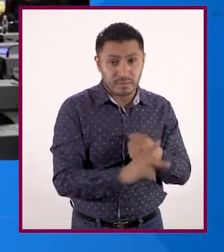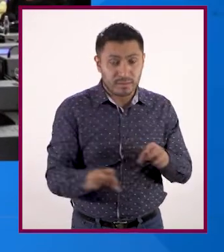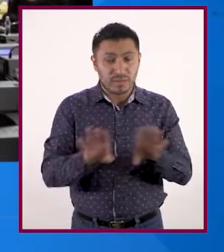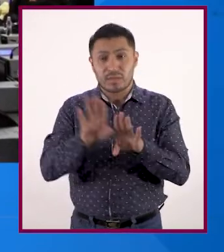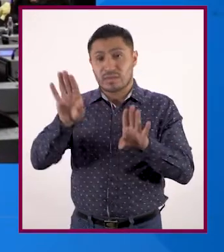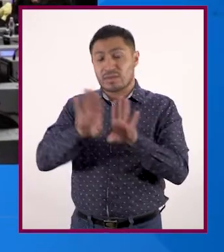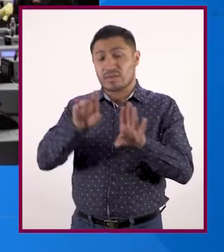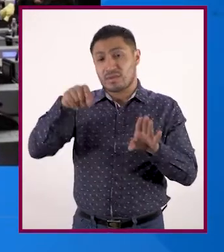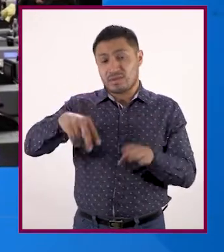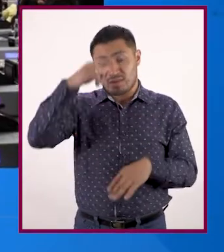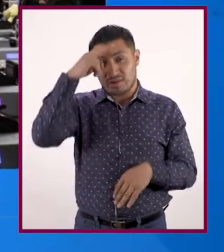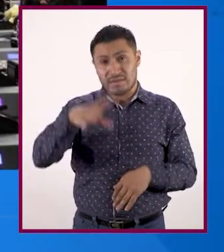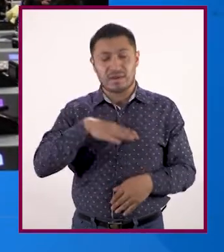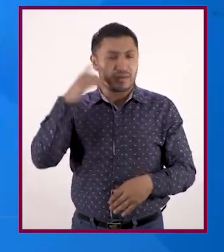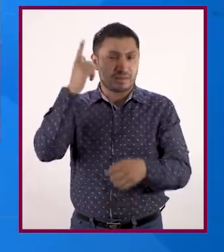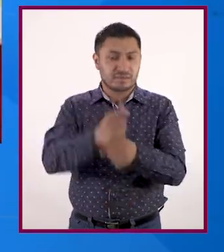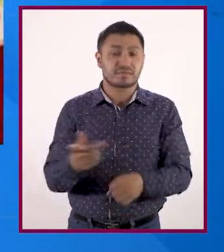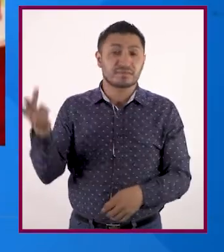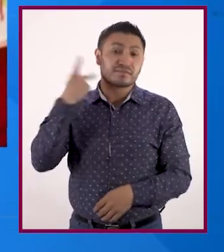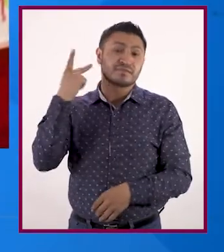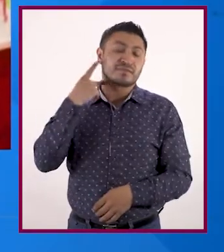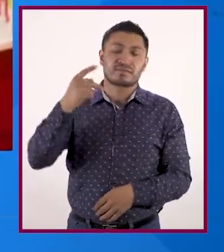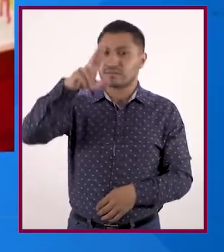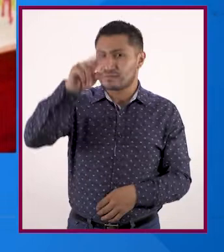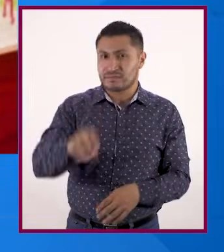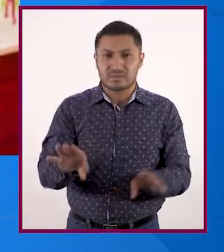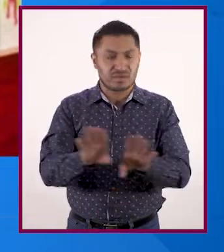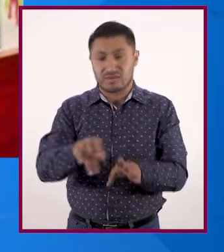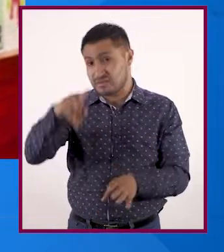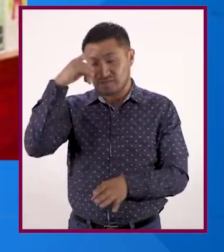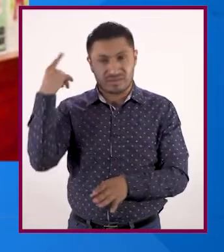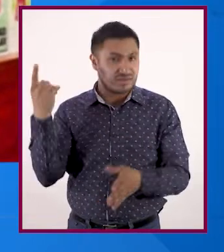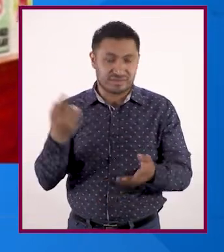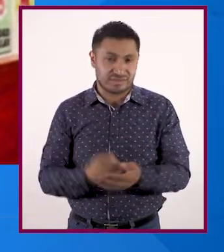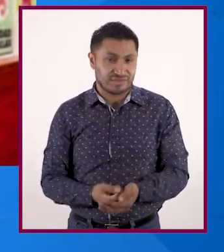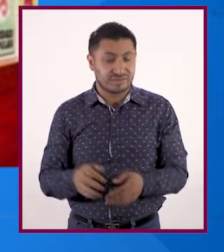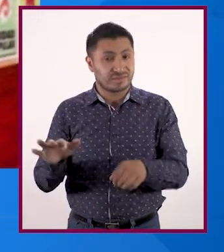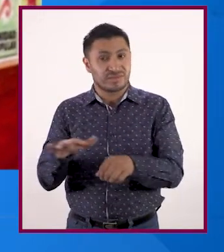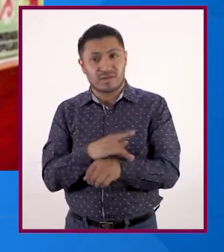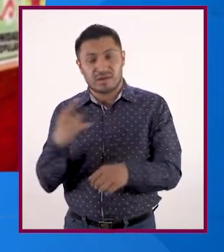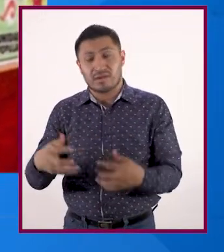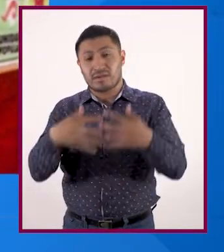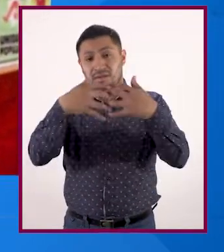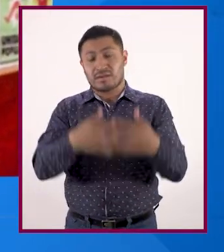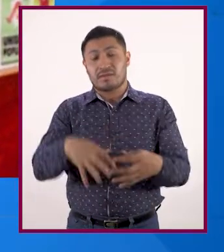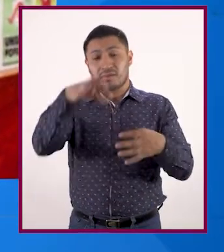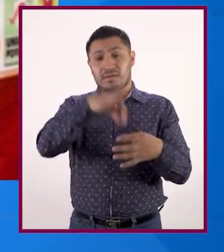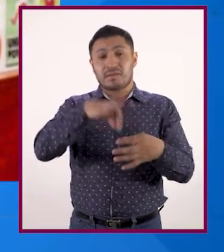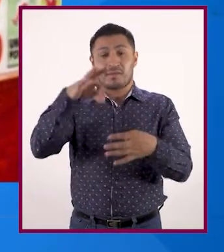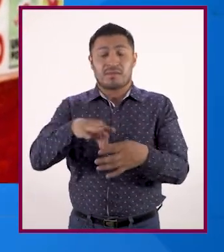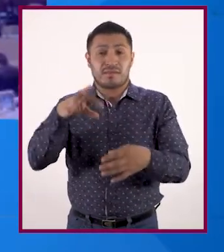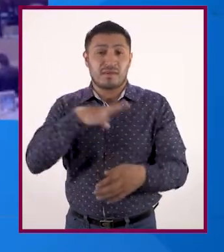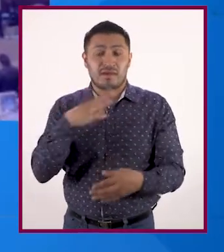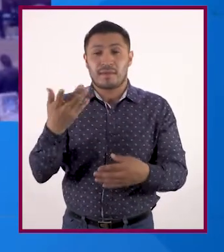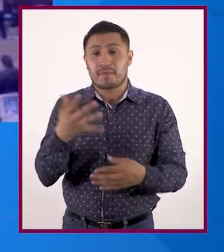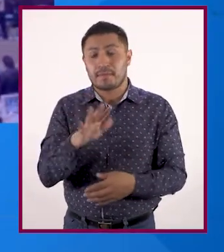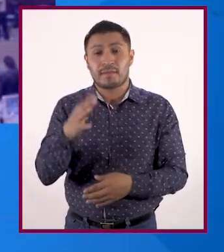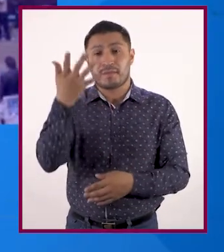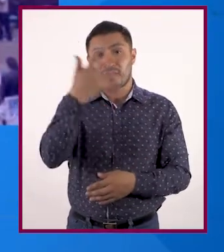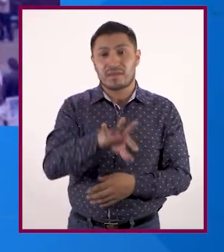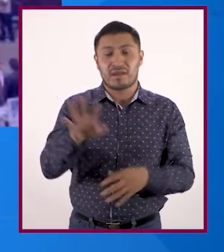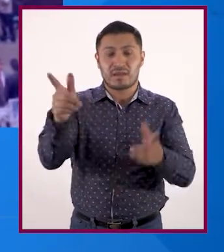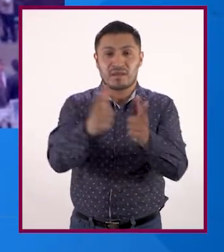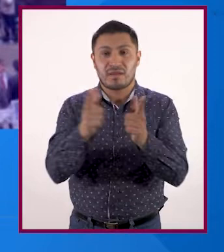de méxico la identificación política no es tan sencilla ya que nuestro sistema electoral cuenta actualmente con 10